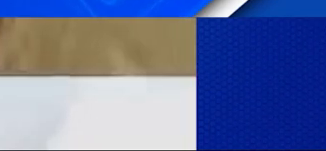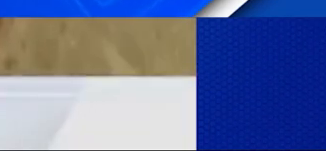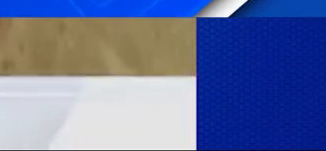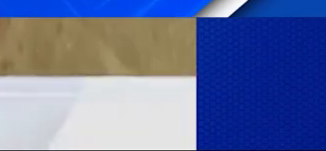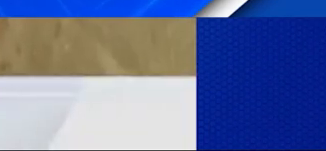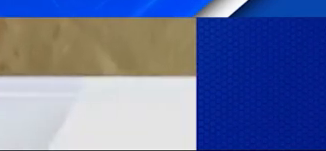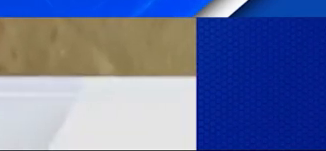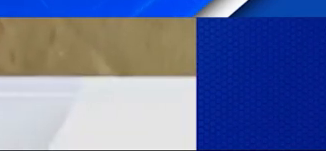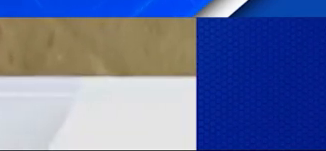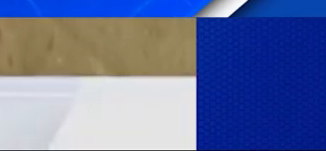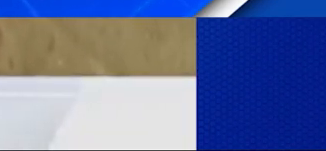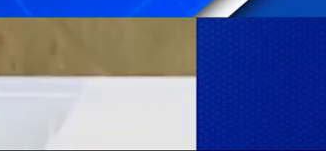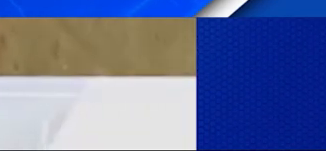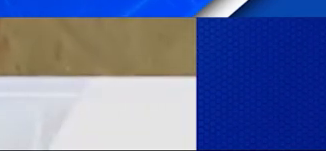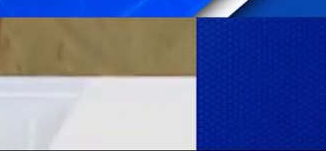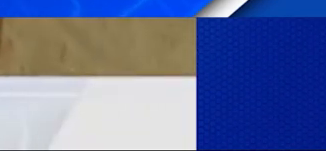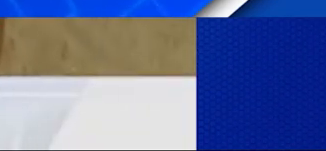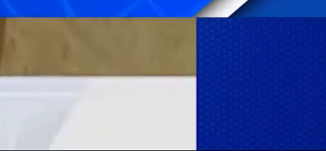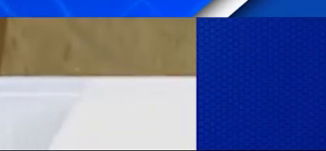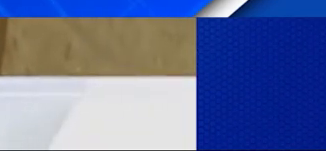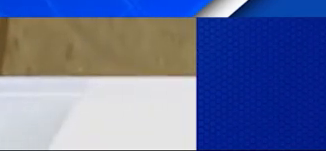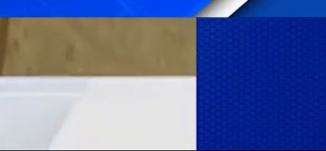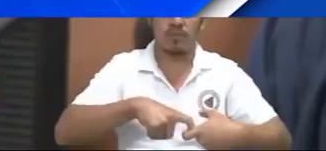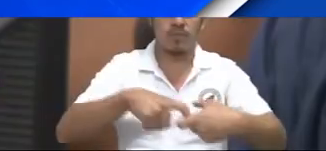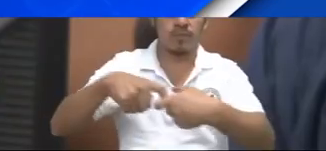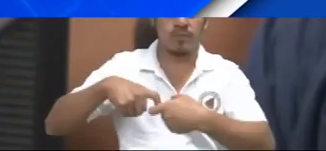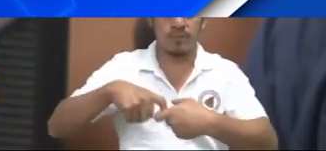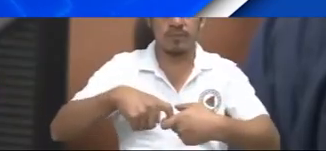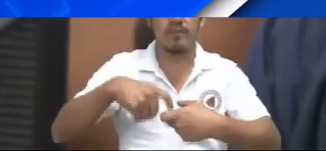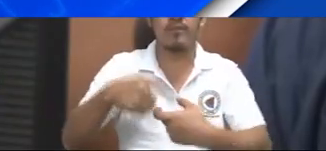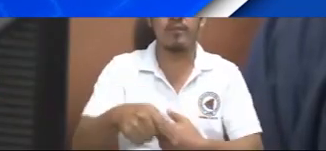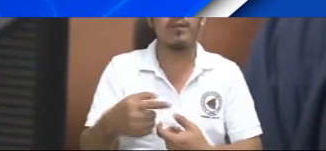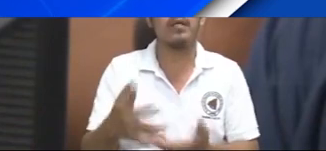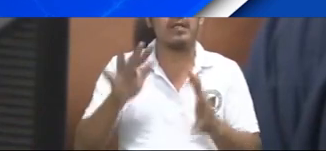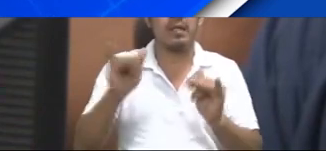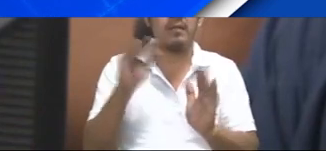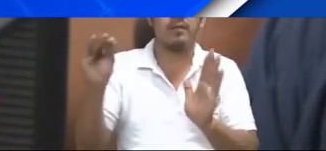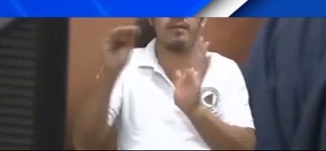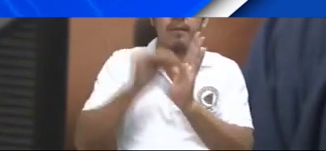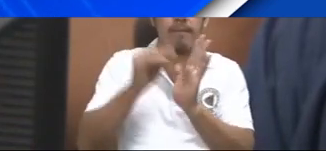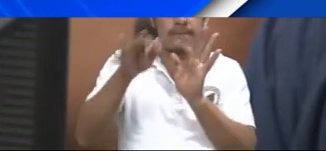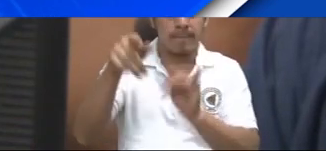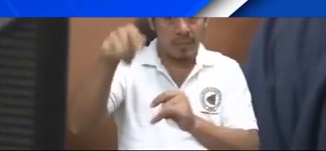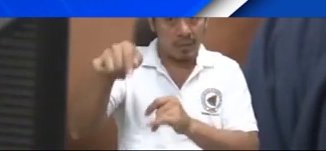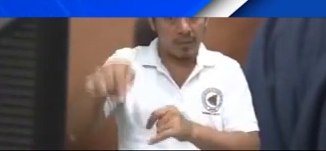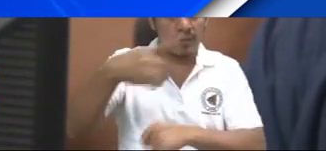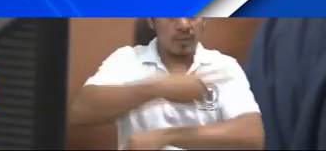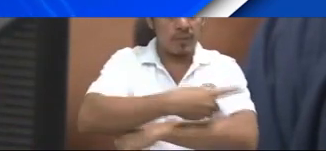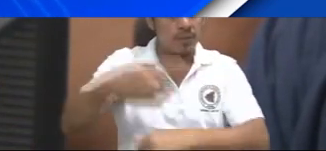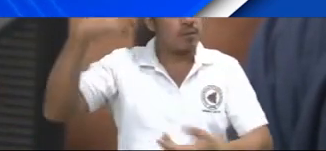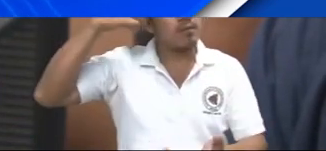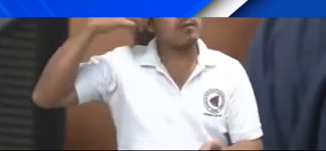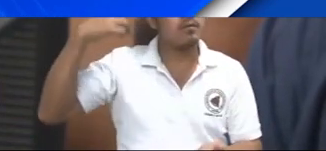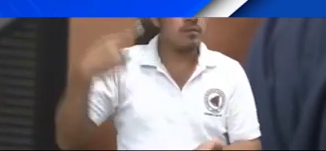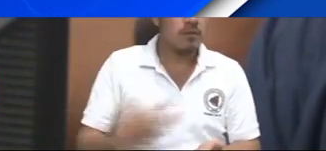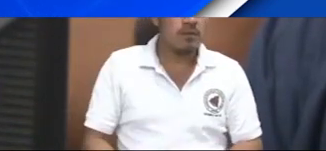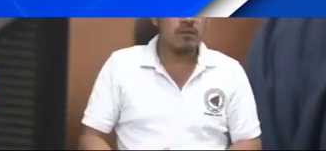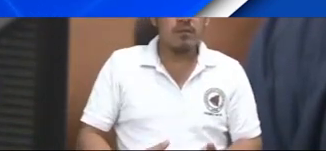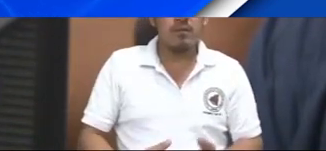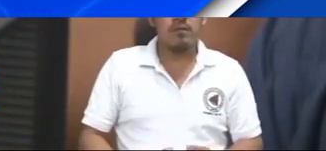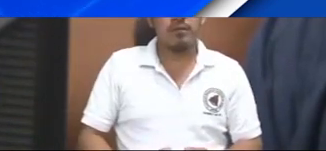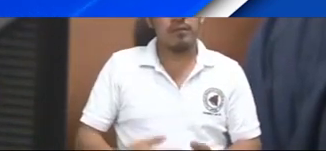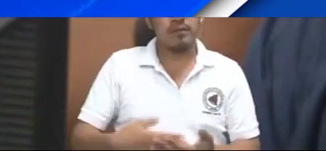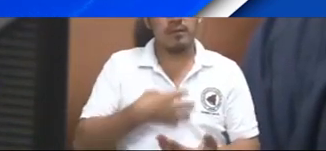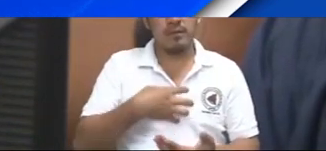Laborales y Gremiales del Parlamento Nacional. Deja institucionalizado ese día en conmemoración